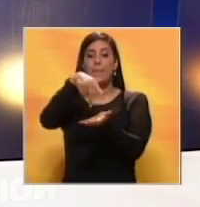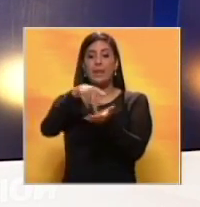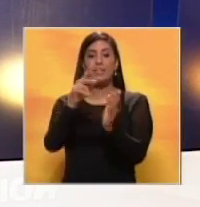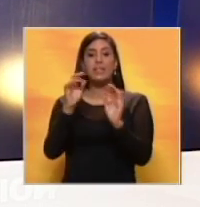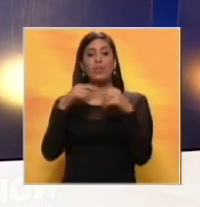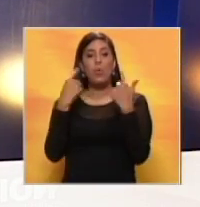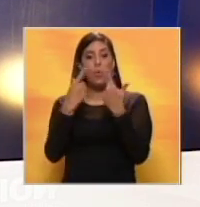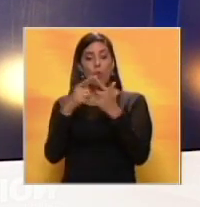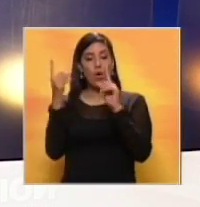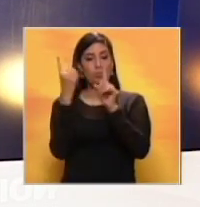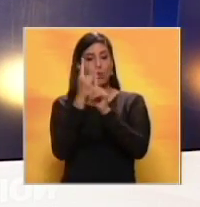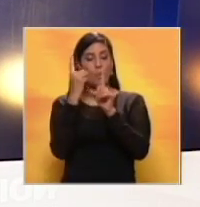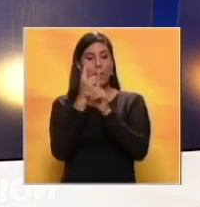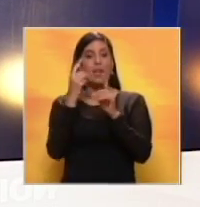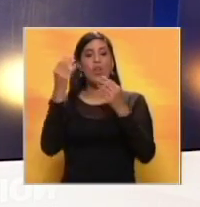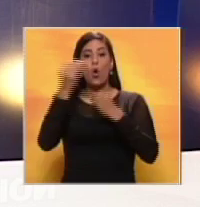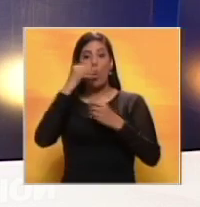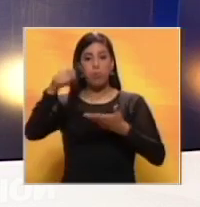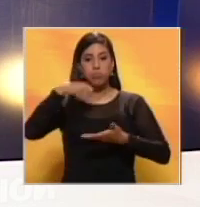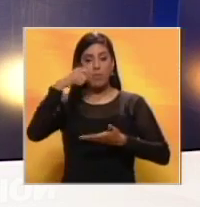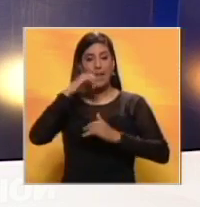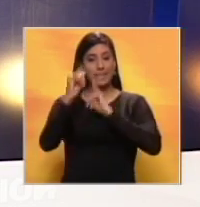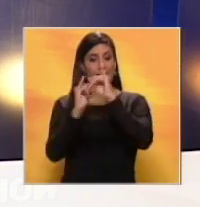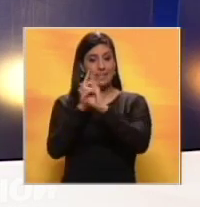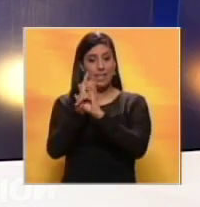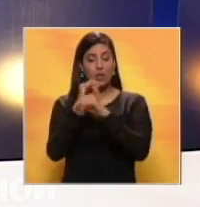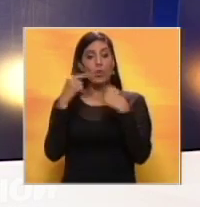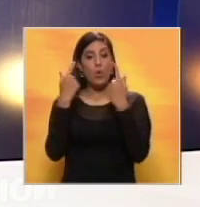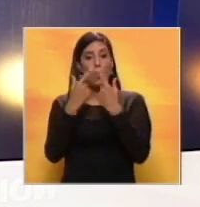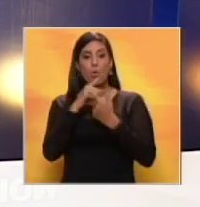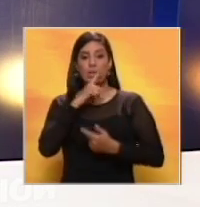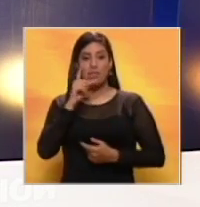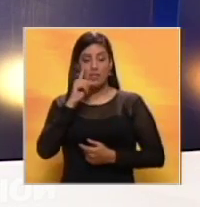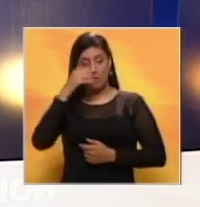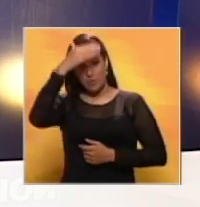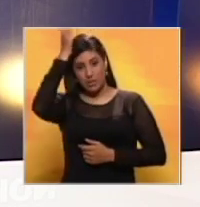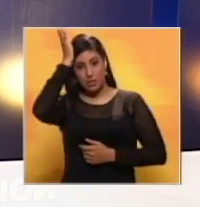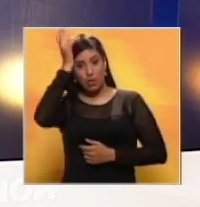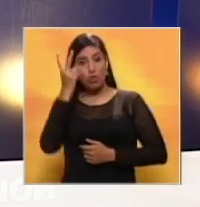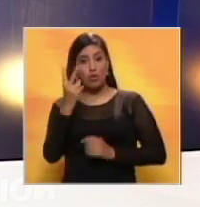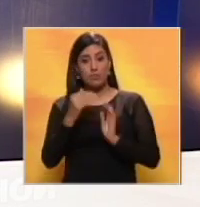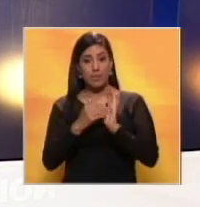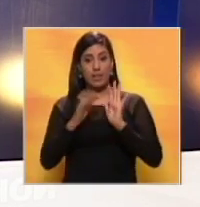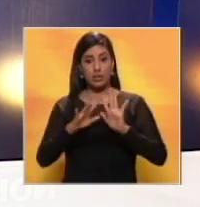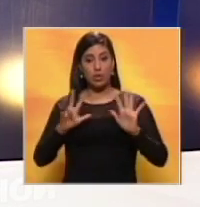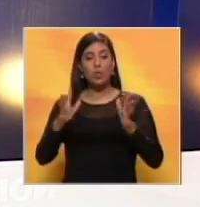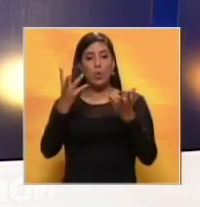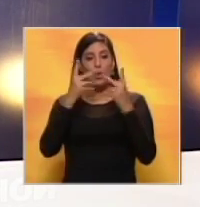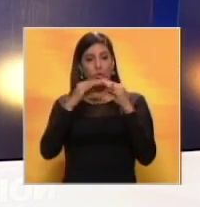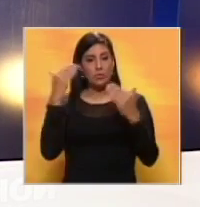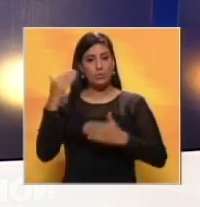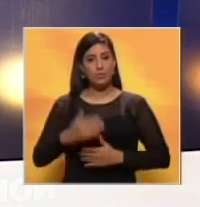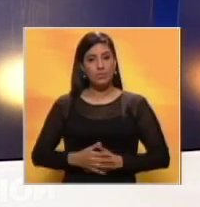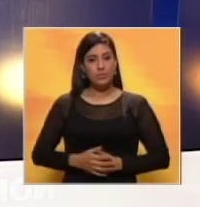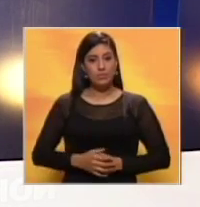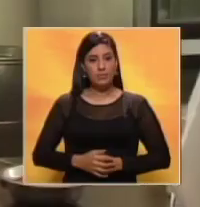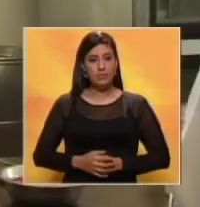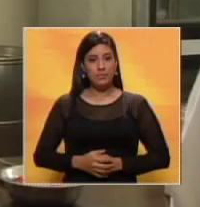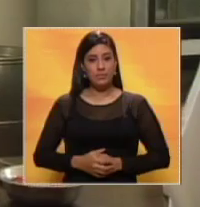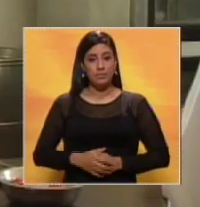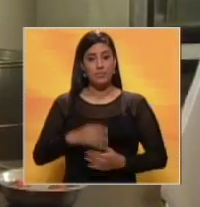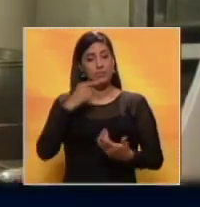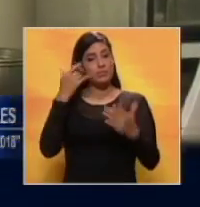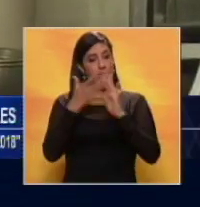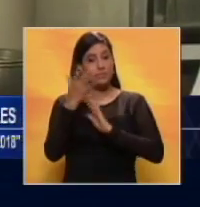las semillas del concurso gastronómico internacional San Pellegrino Young Chef 2018. Gabriela Gutiérrez nos tiene los detalles.